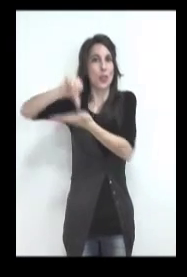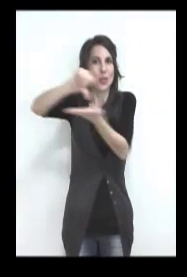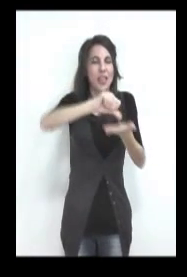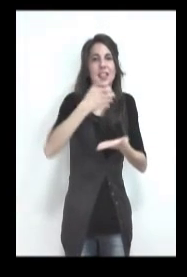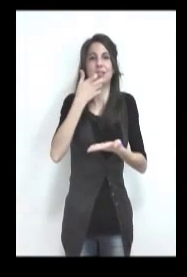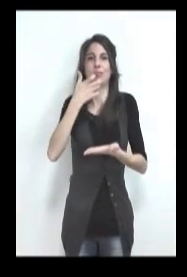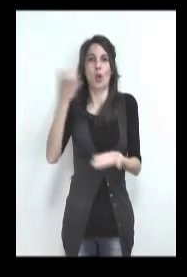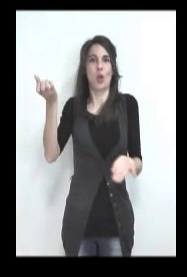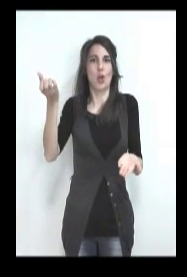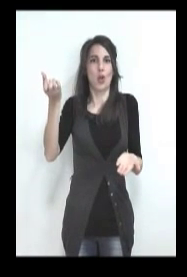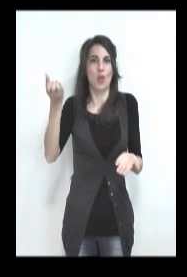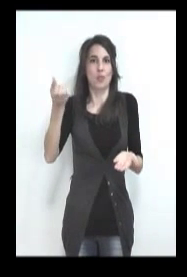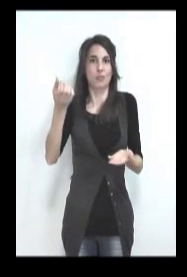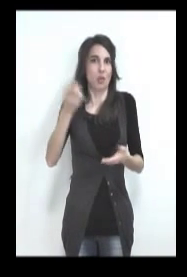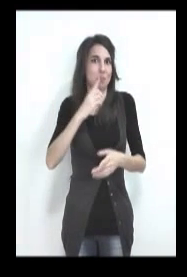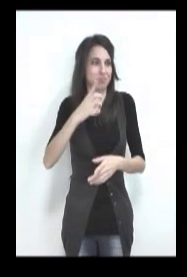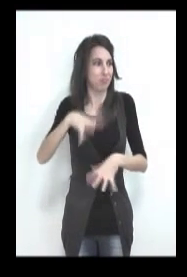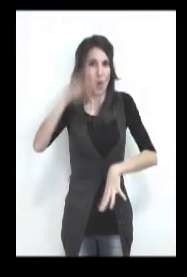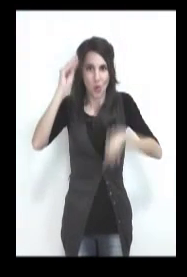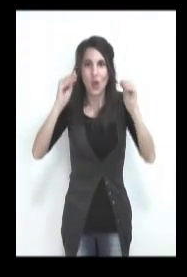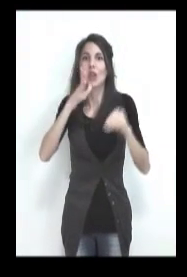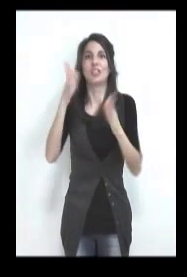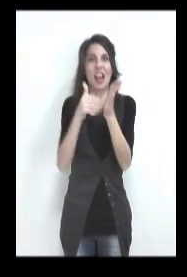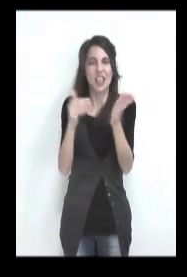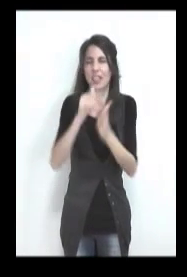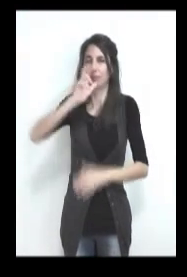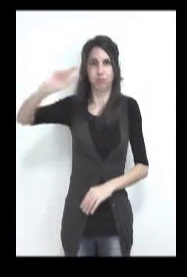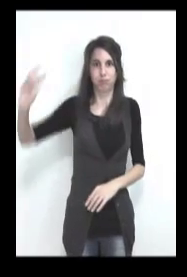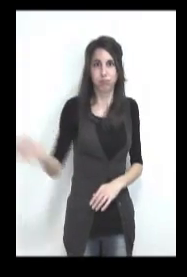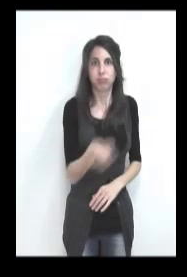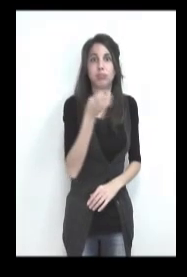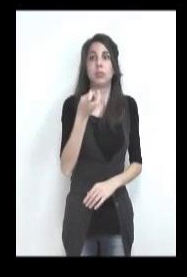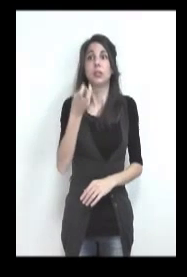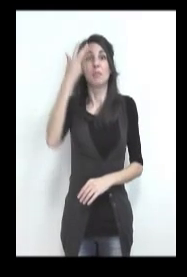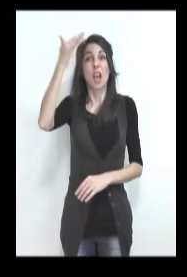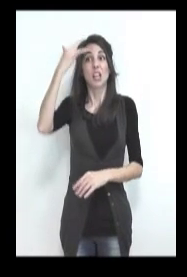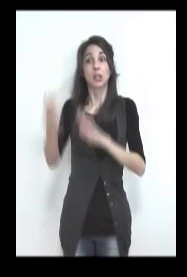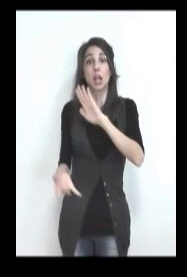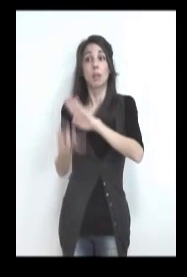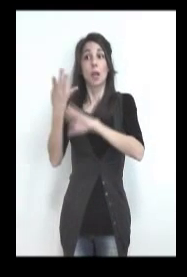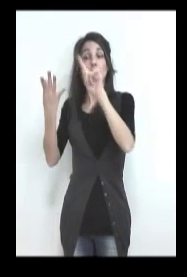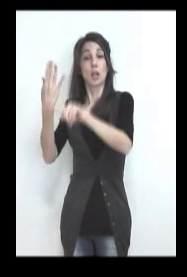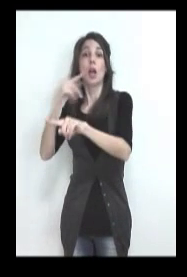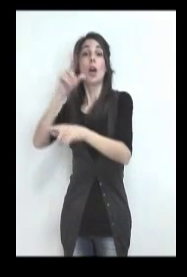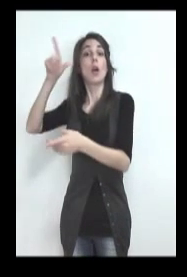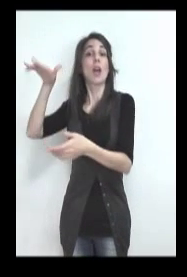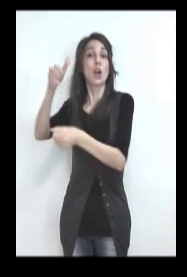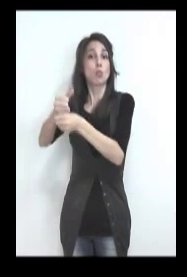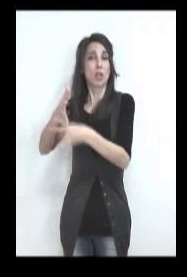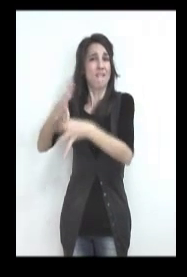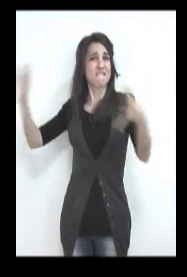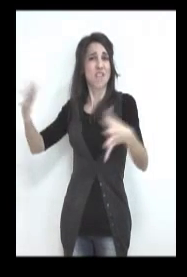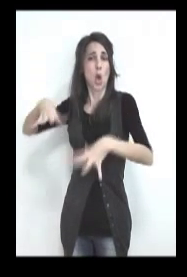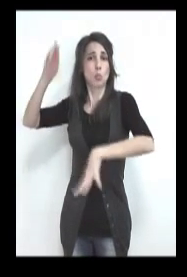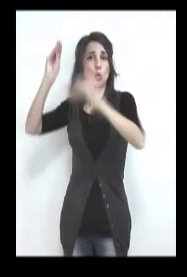Valencia, eso mismo inventado en Burgos hubiera sido exactamente igual de negocio, solamente allí, no aquí. Es decir, que al